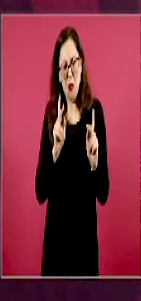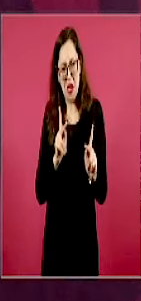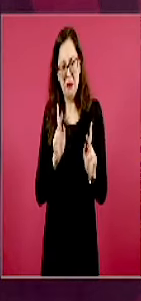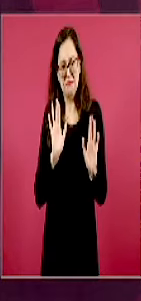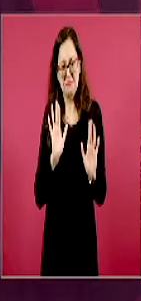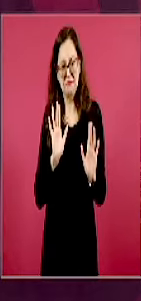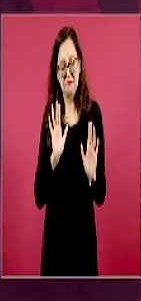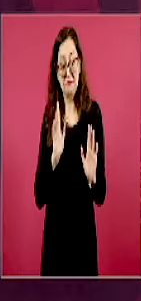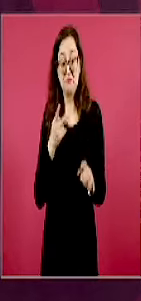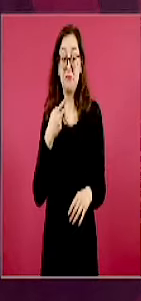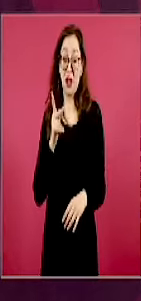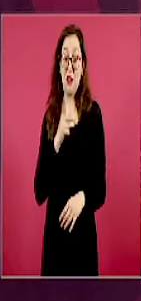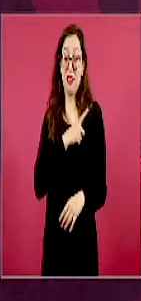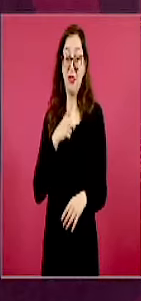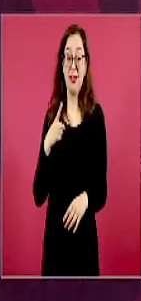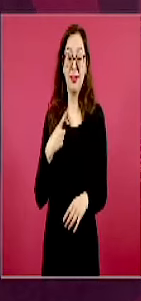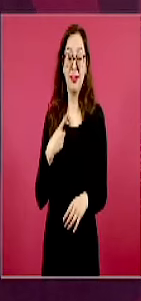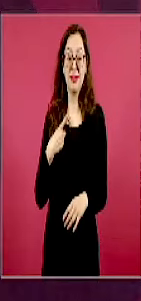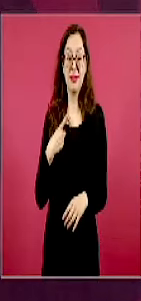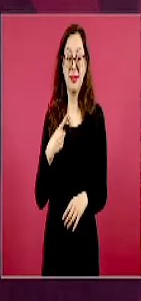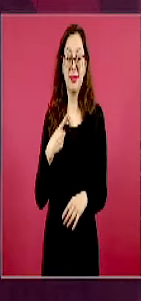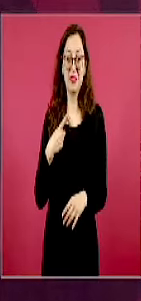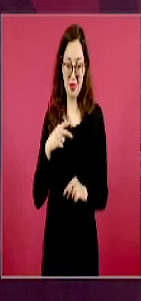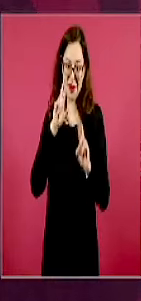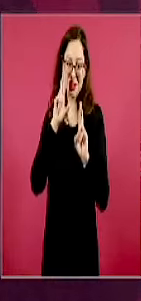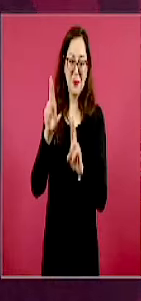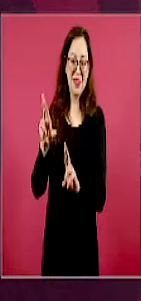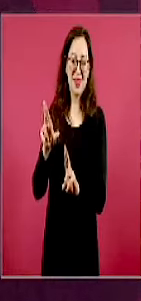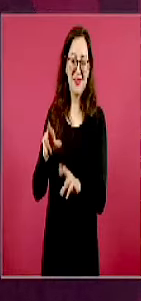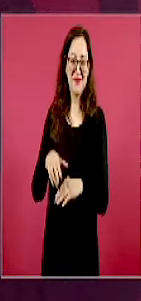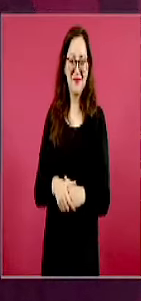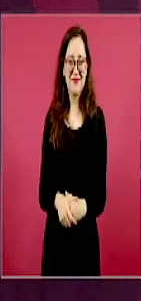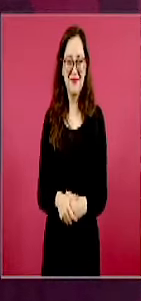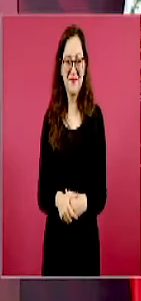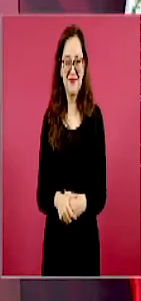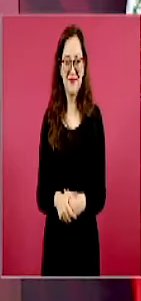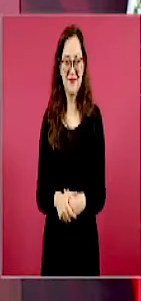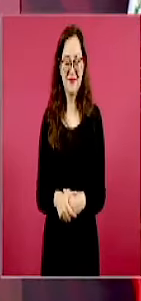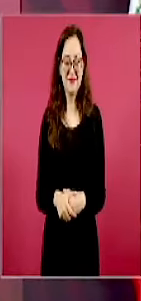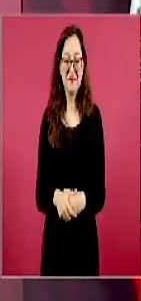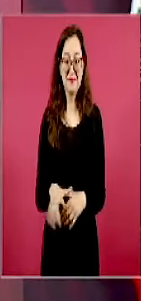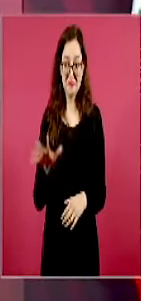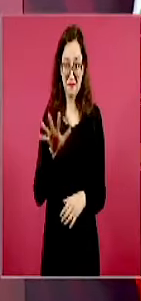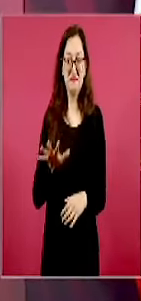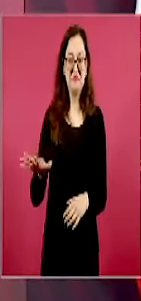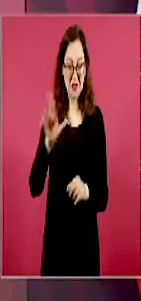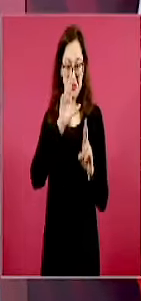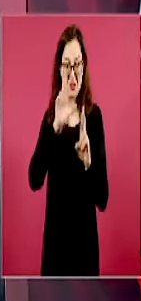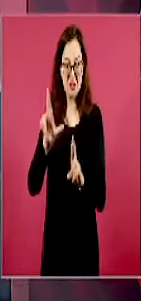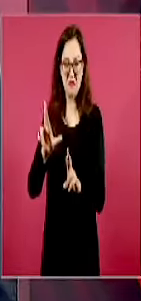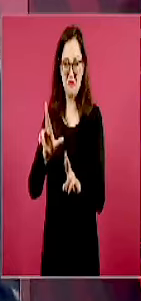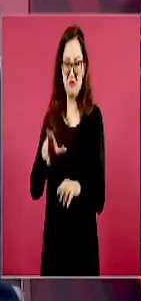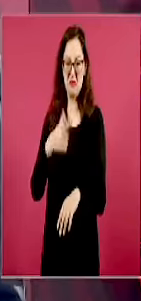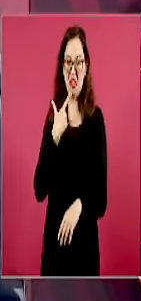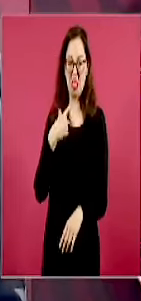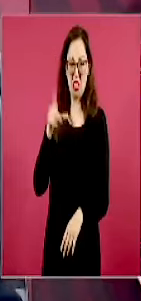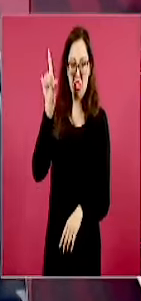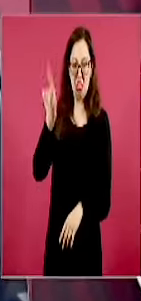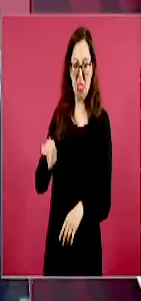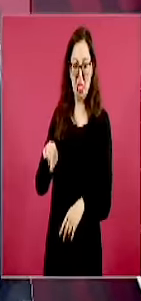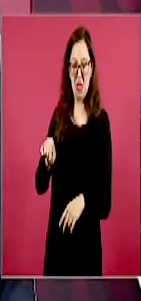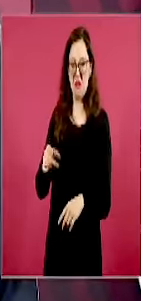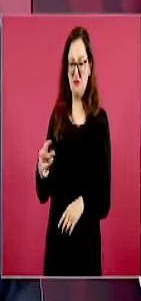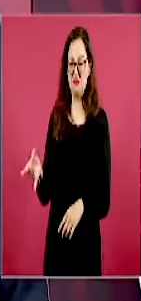cuando menos lo respeten que no lo ofendan que no